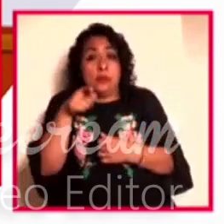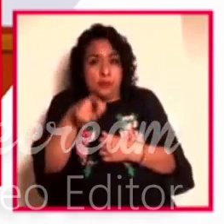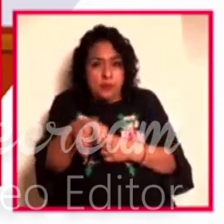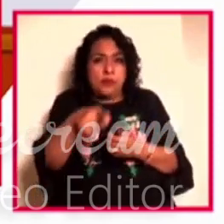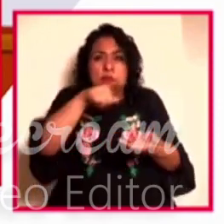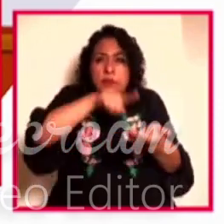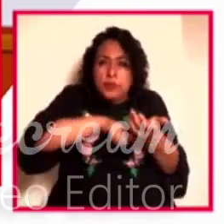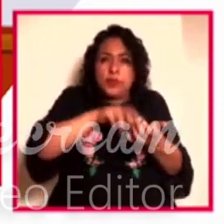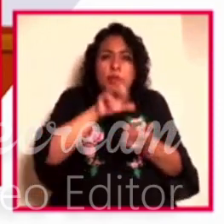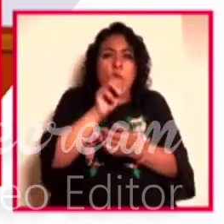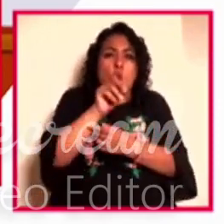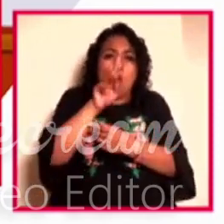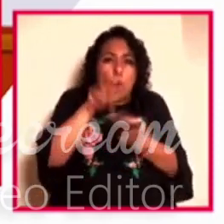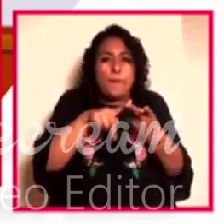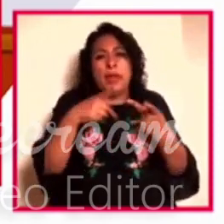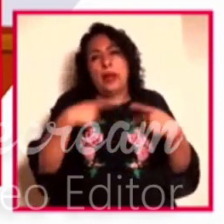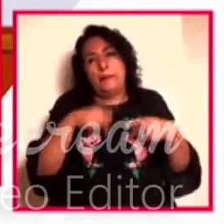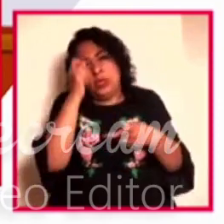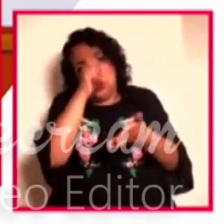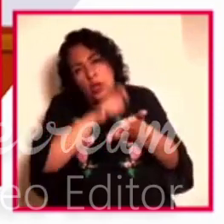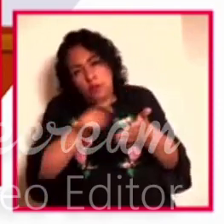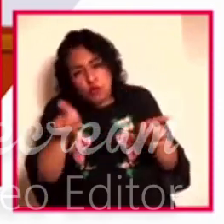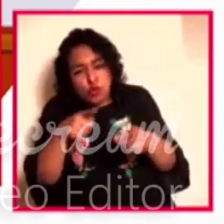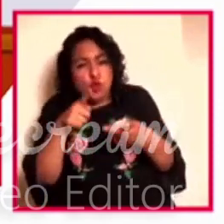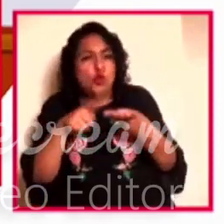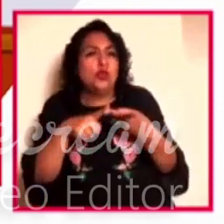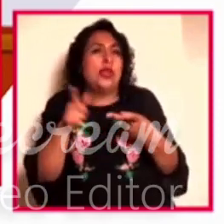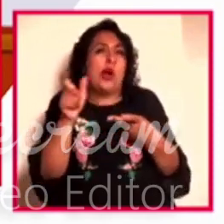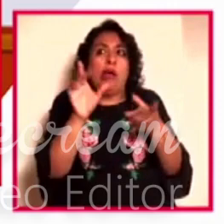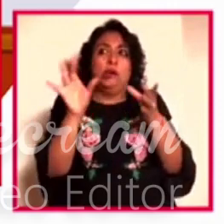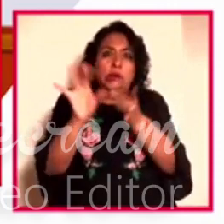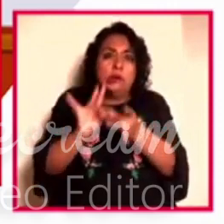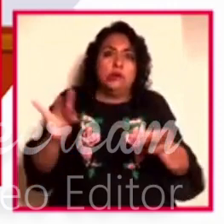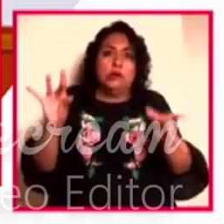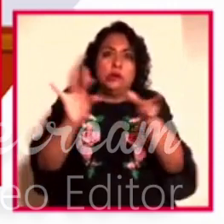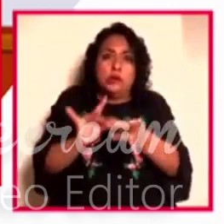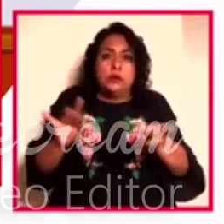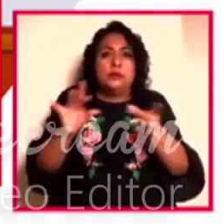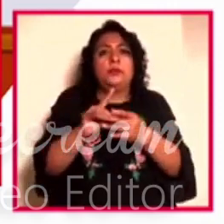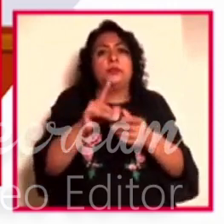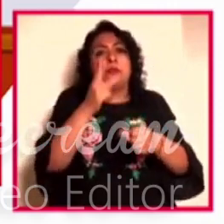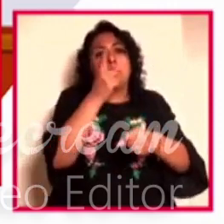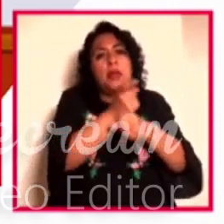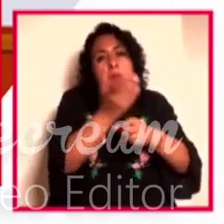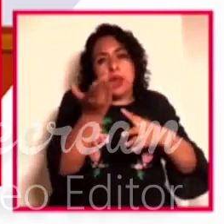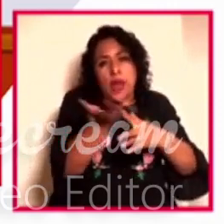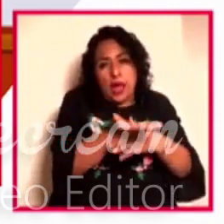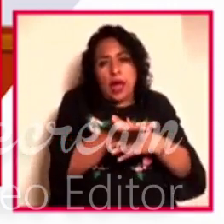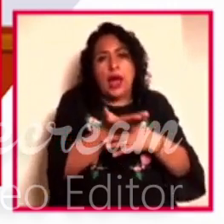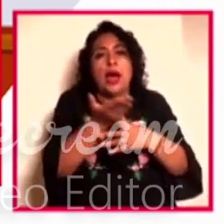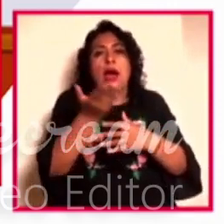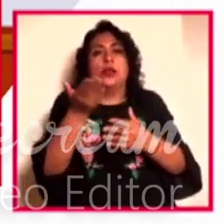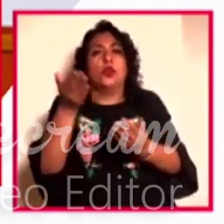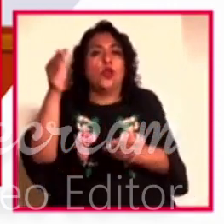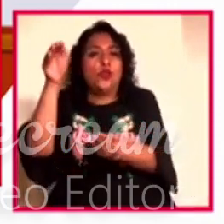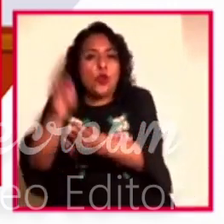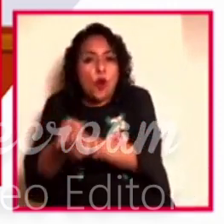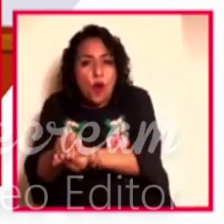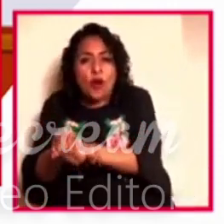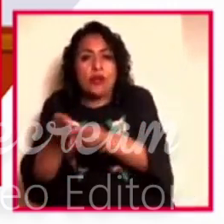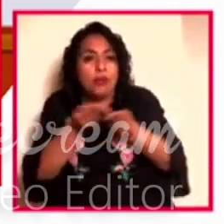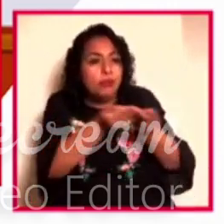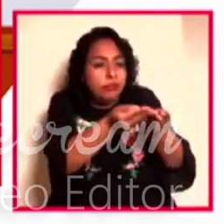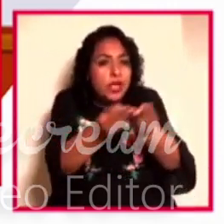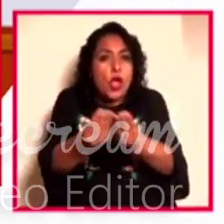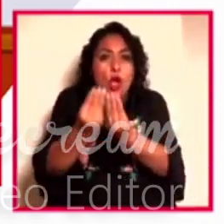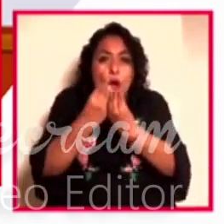el compositor, en qué momento. En el primer acto nos hacía unas tortas y comíamos las tortas. En fin, era una